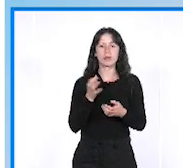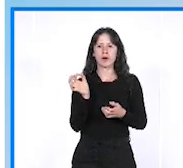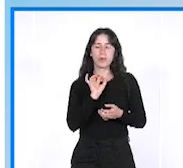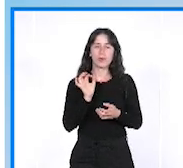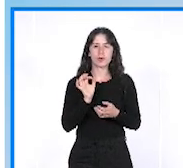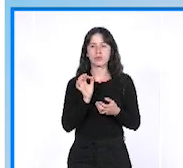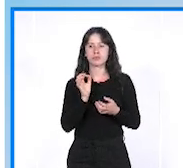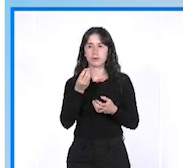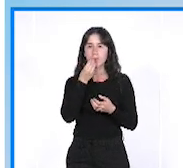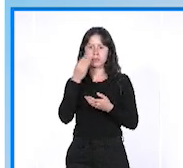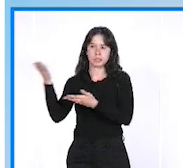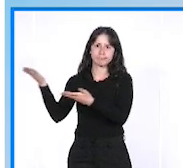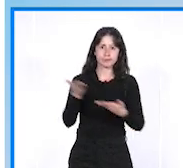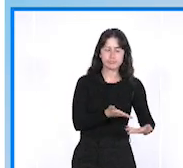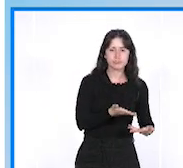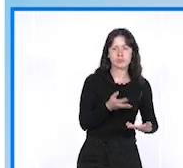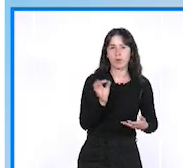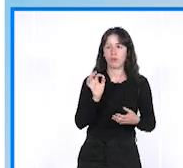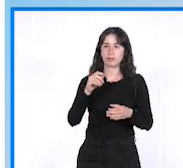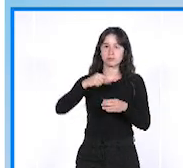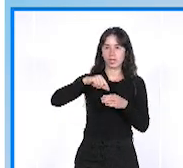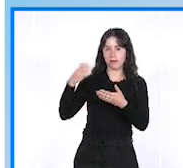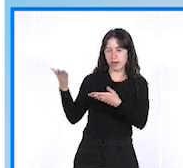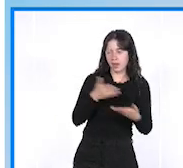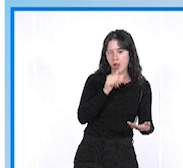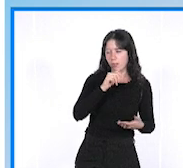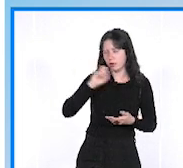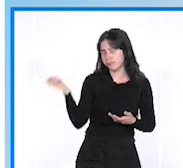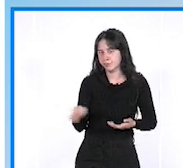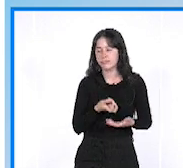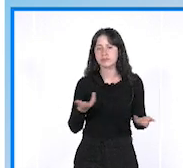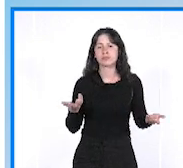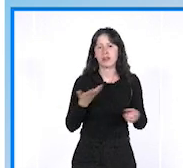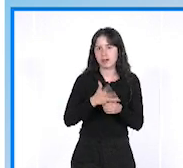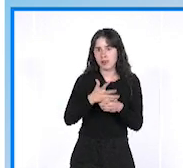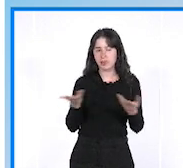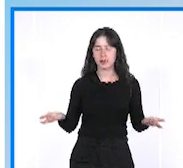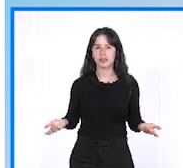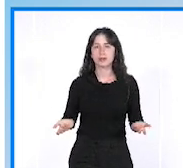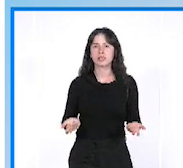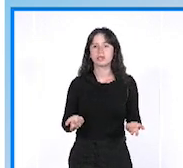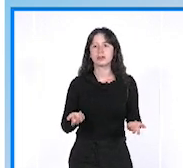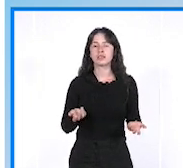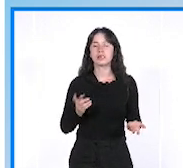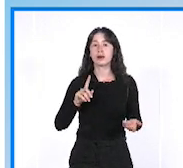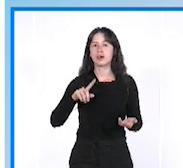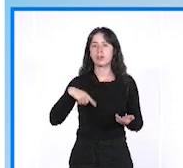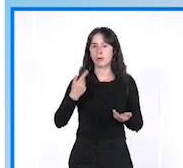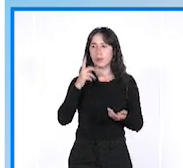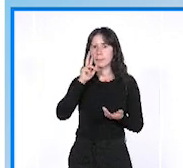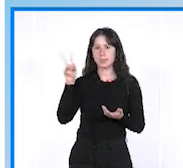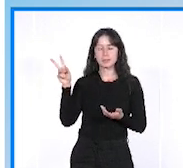algo a alguien cuando viene a nuestra casa no un café un agua lo que sea una cerveza Y de nuevo